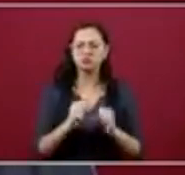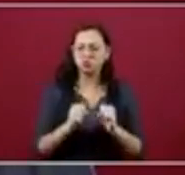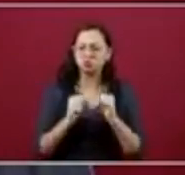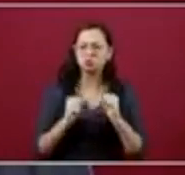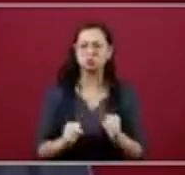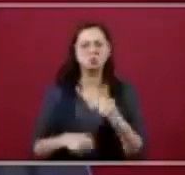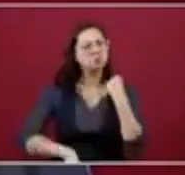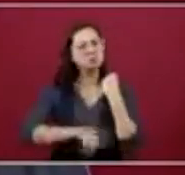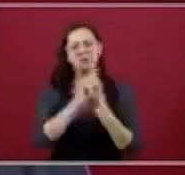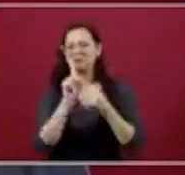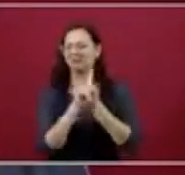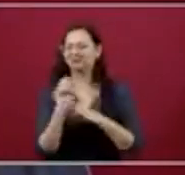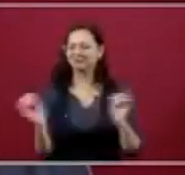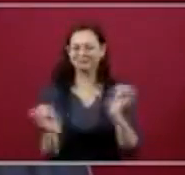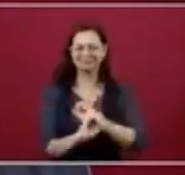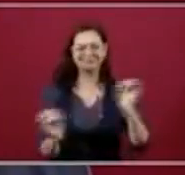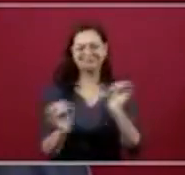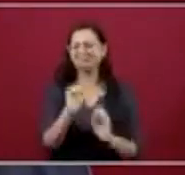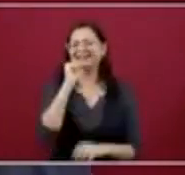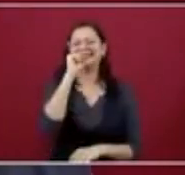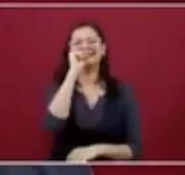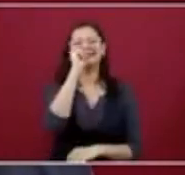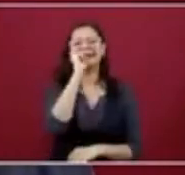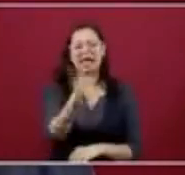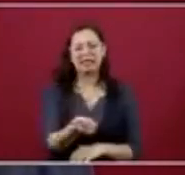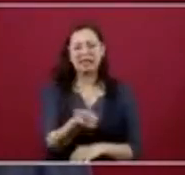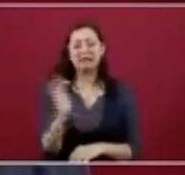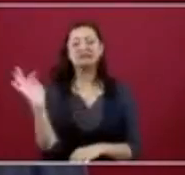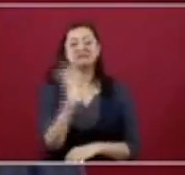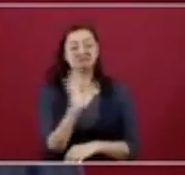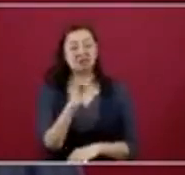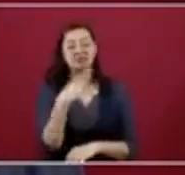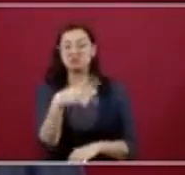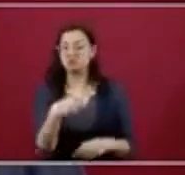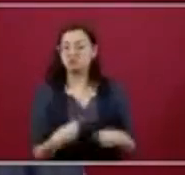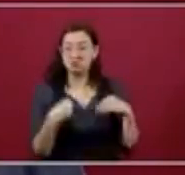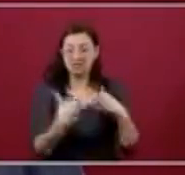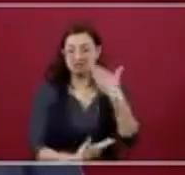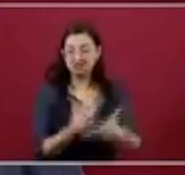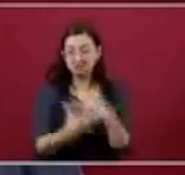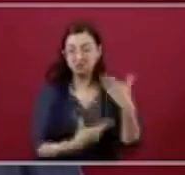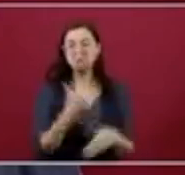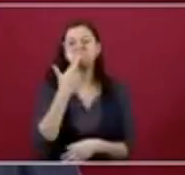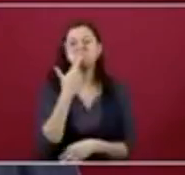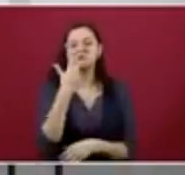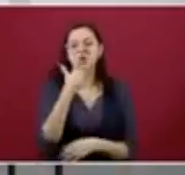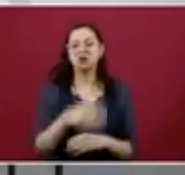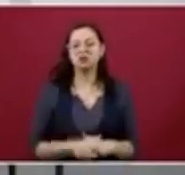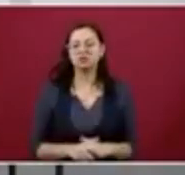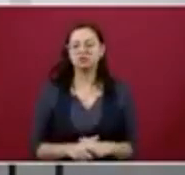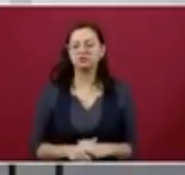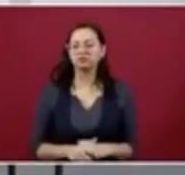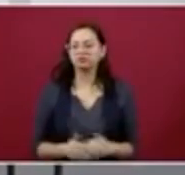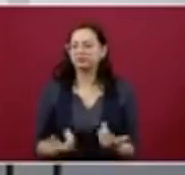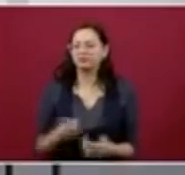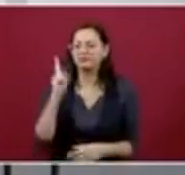ningún problema y que puede hasta mejorar el servicio. ¿Qué hace una mujer maltratada? ¿A dónde tiene